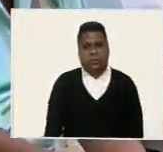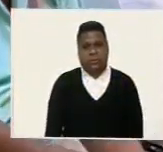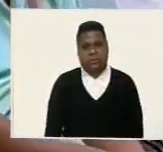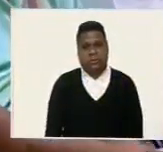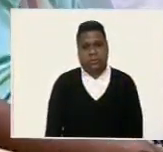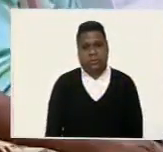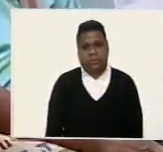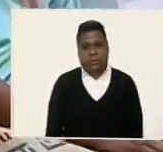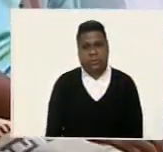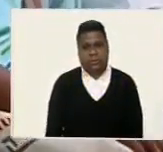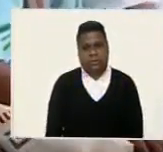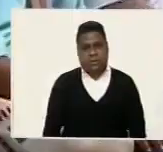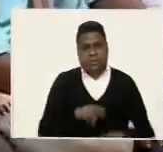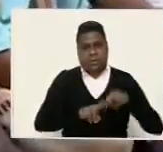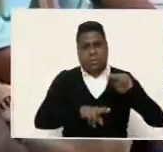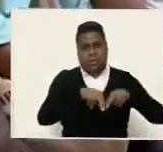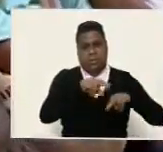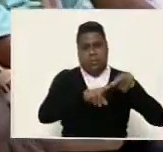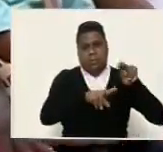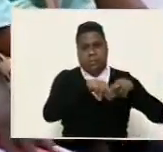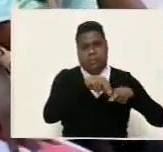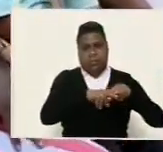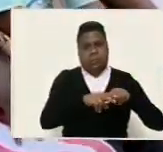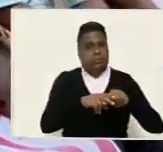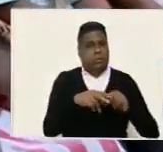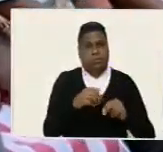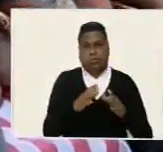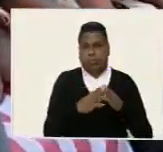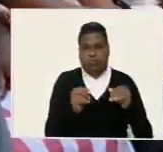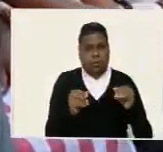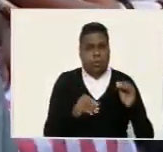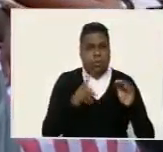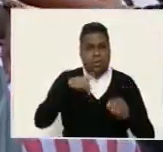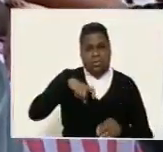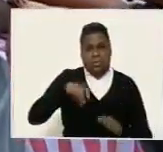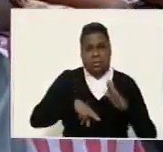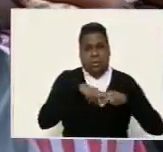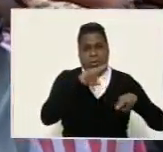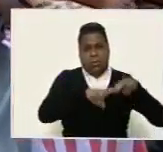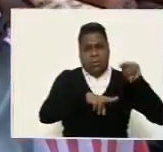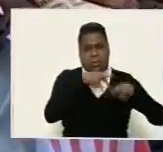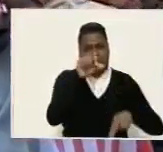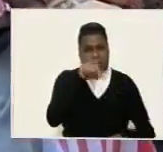Y seguiremos construyendo lo que tengamos que construir. Esta semana,